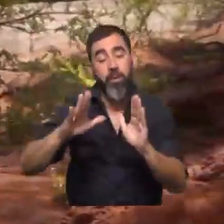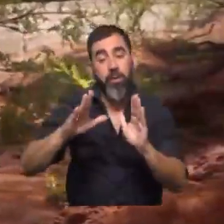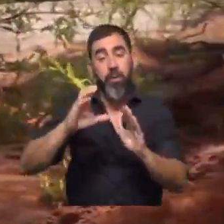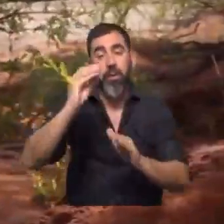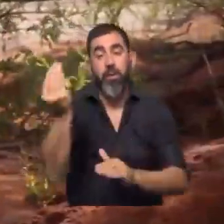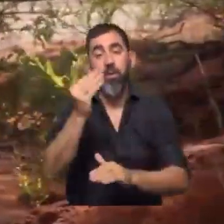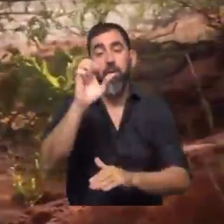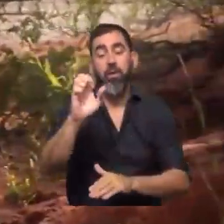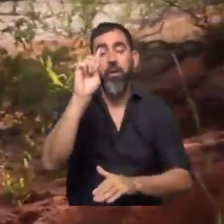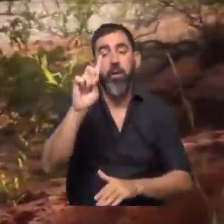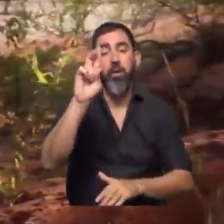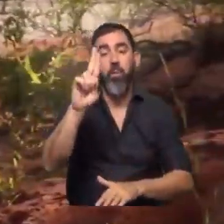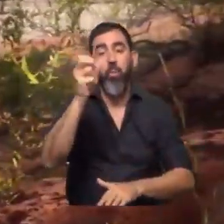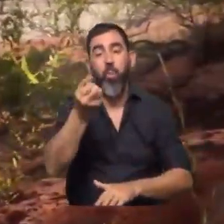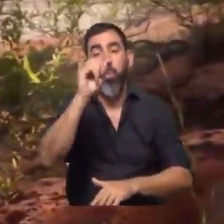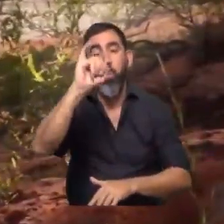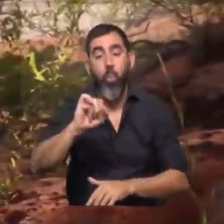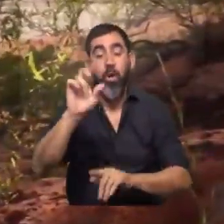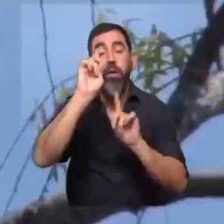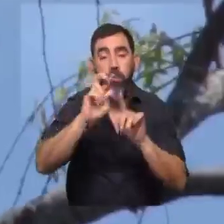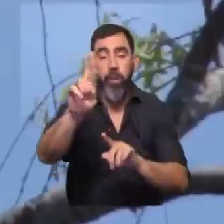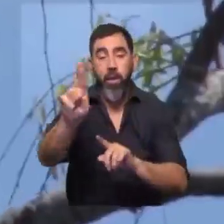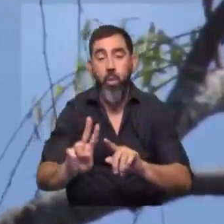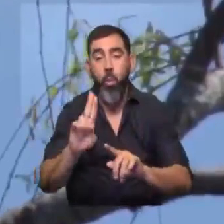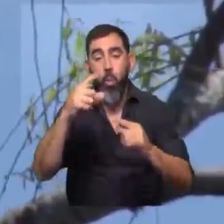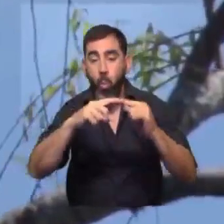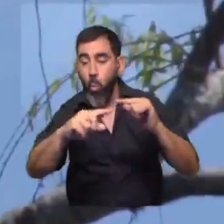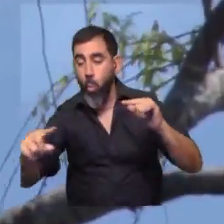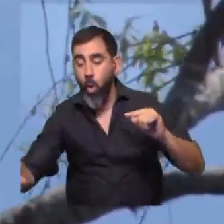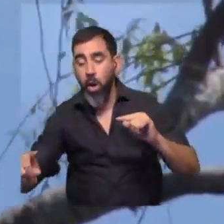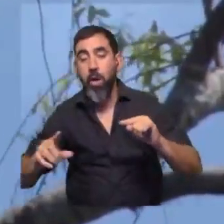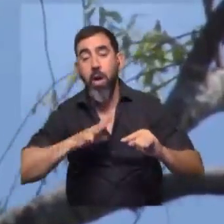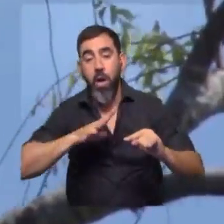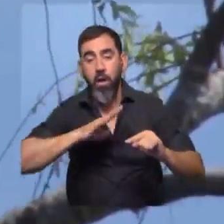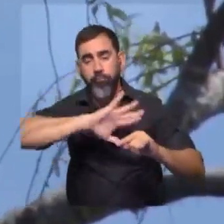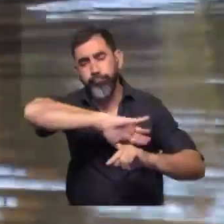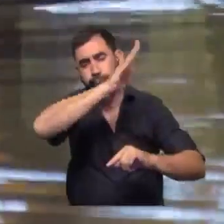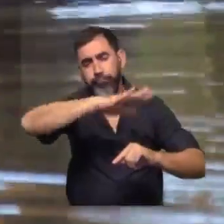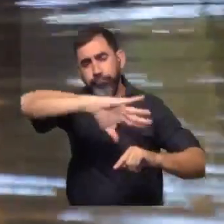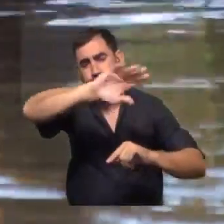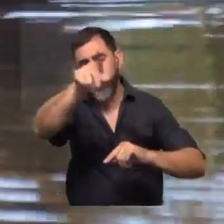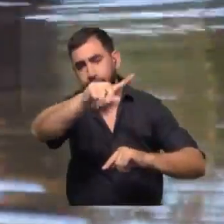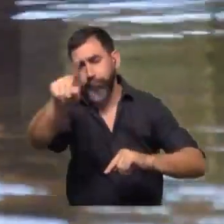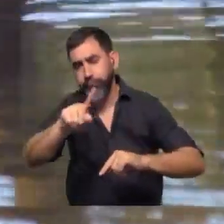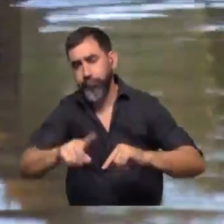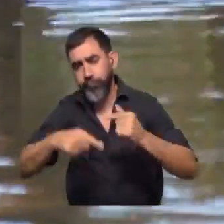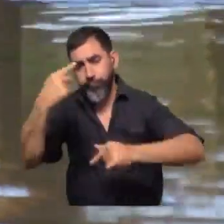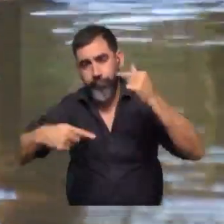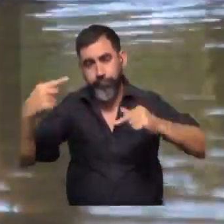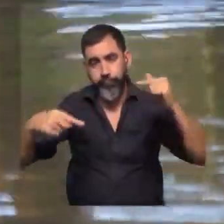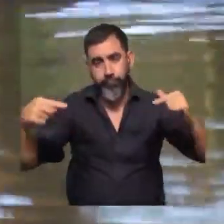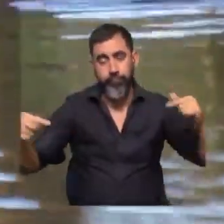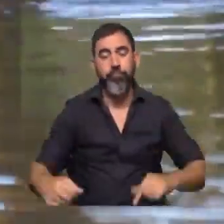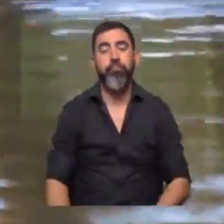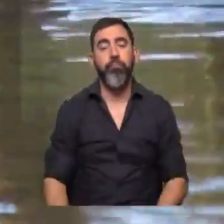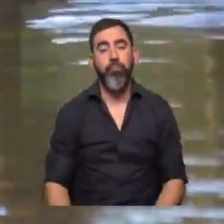de Queguay y forma parte de la cuenca del río Uruguay, en el que desemboca después de serpentear entre cerros y montes de